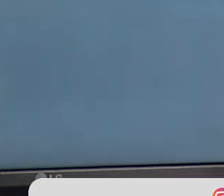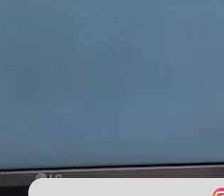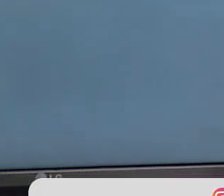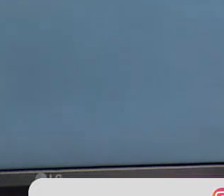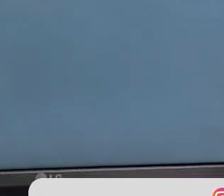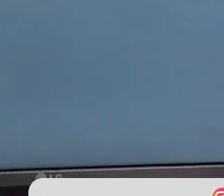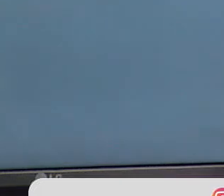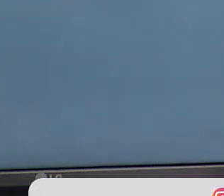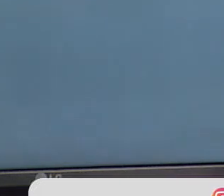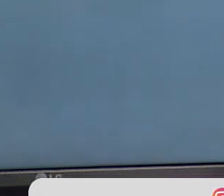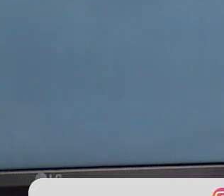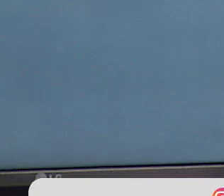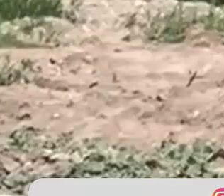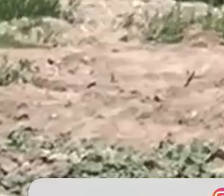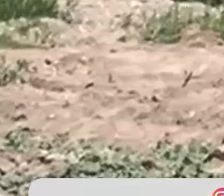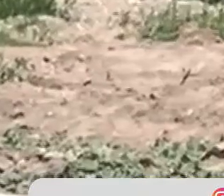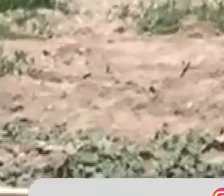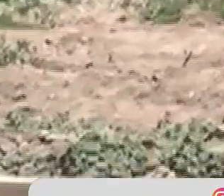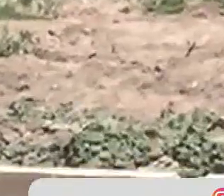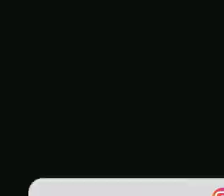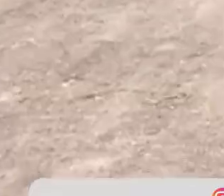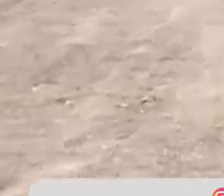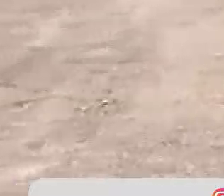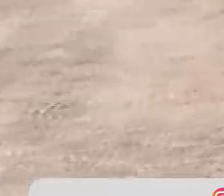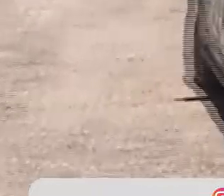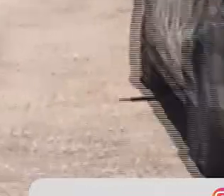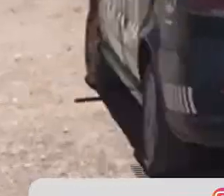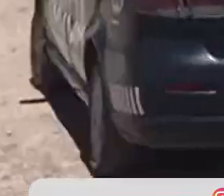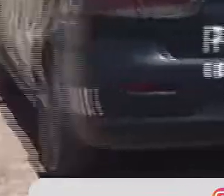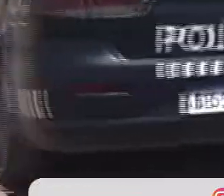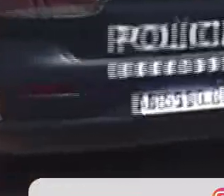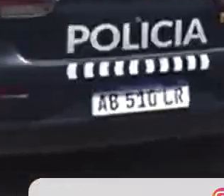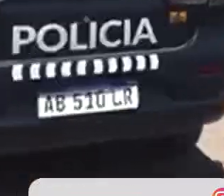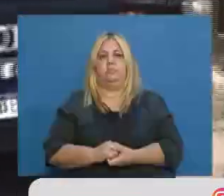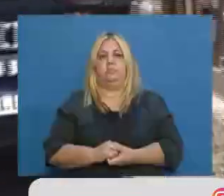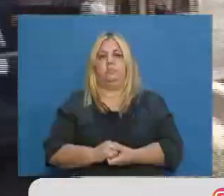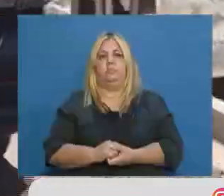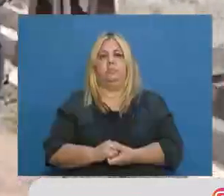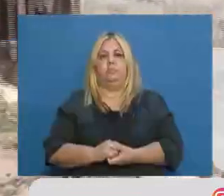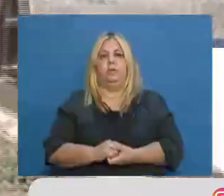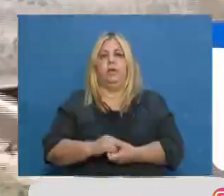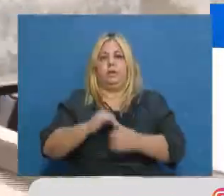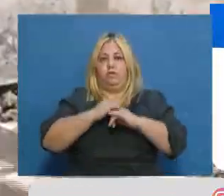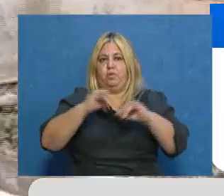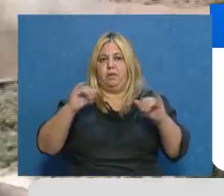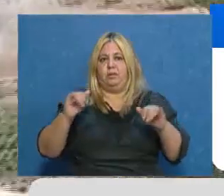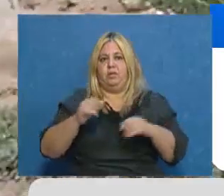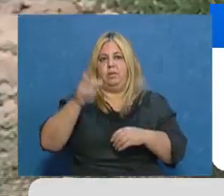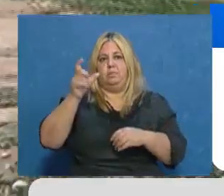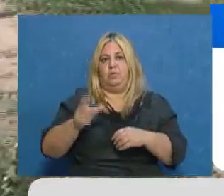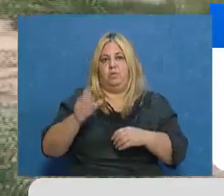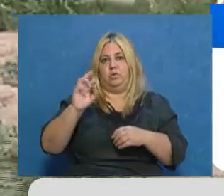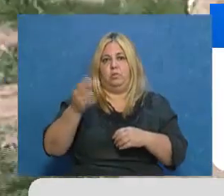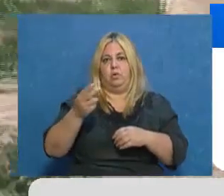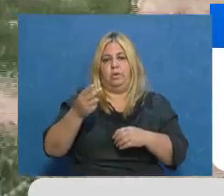les va? Buen día. Sí, así como vos lo acabas de mencionar, Dani, en Lindos Pagos, un barrio semi-privado acá en el departamento